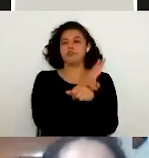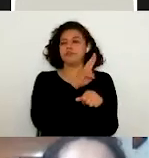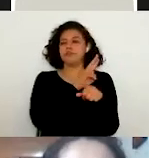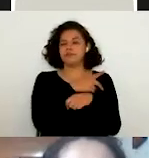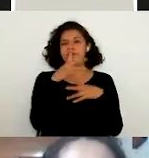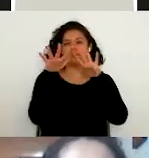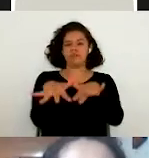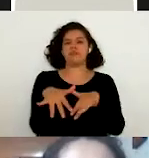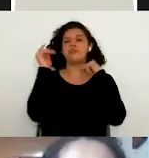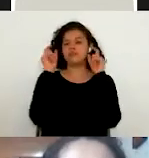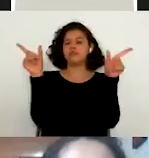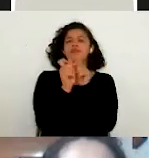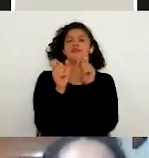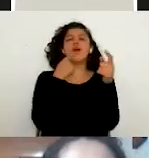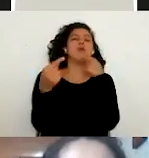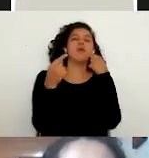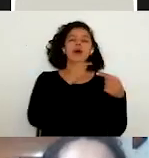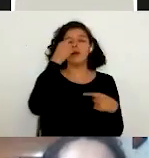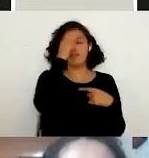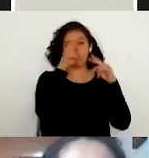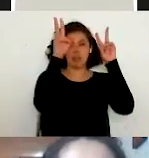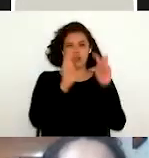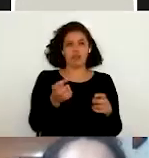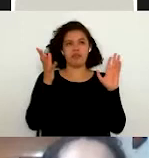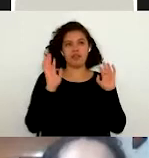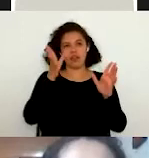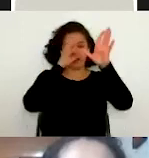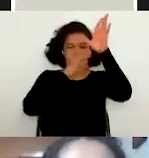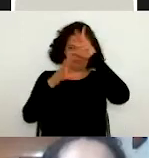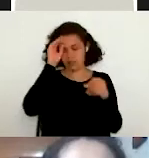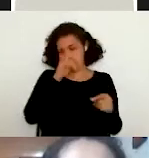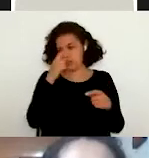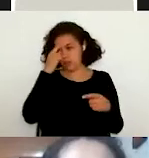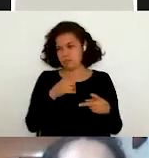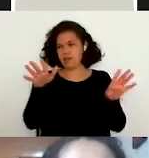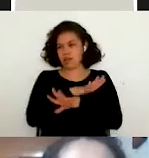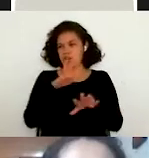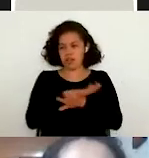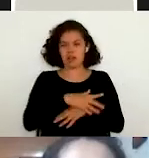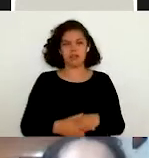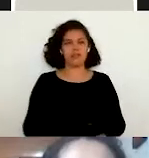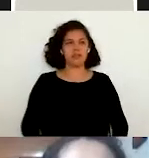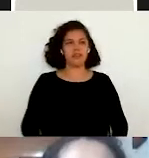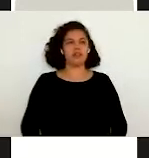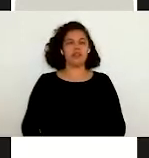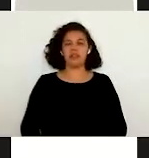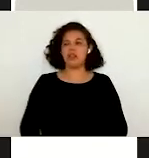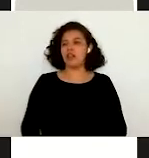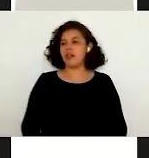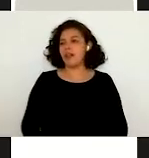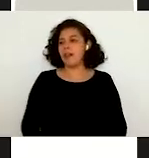pequeños foros o debates con relación a lo que se está aprendiendo, a lo que se está cambiando, si es que la